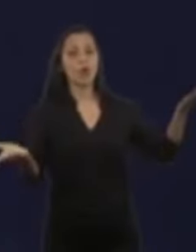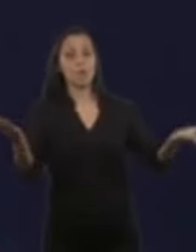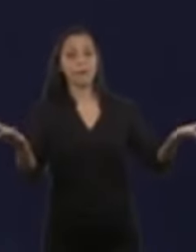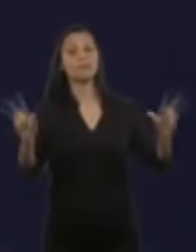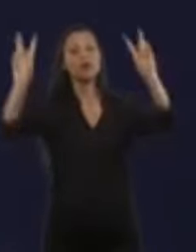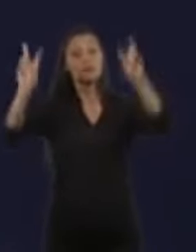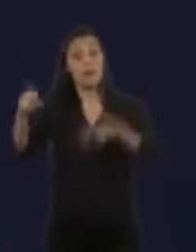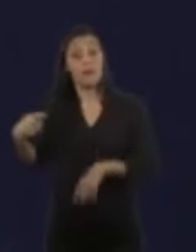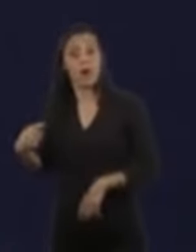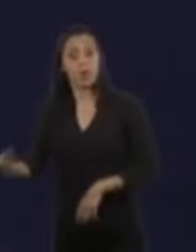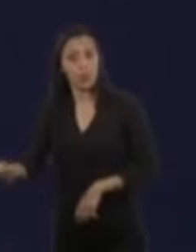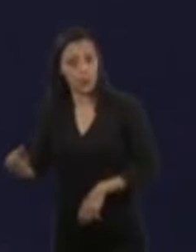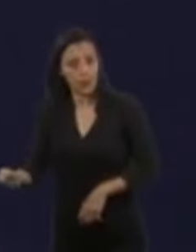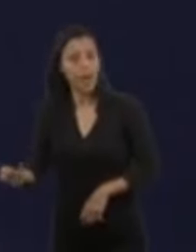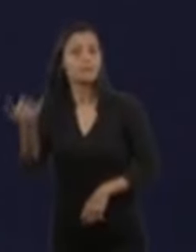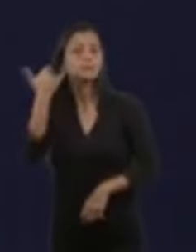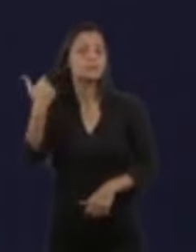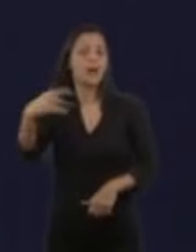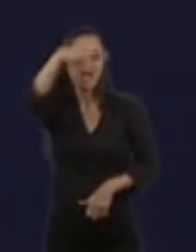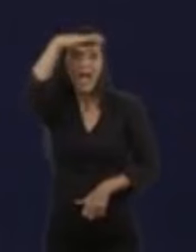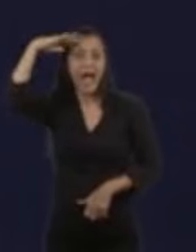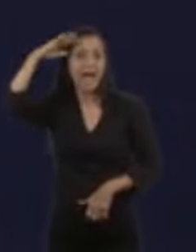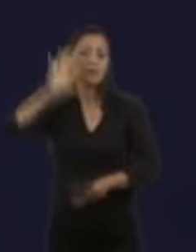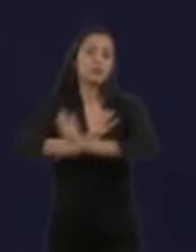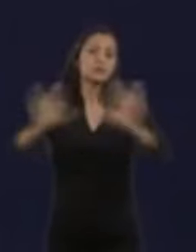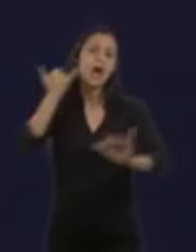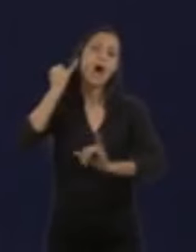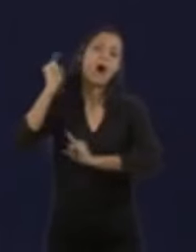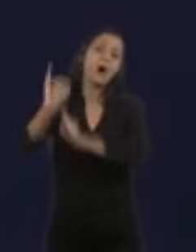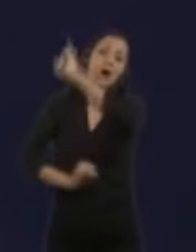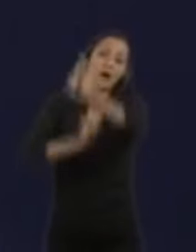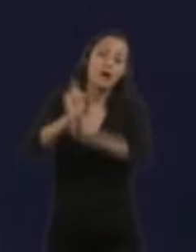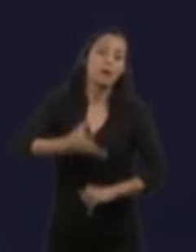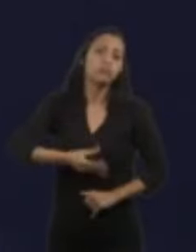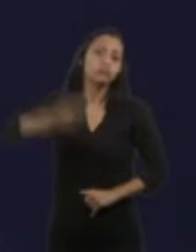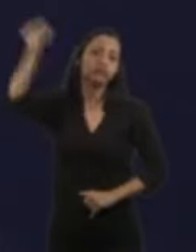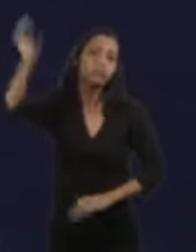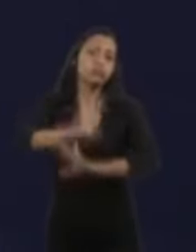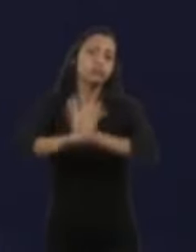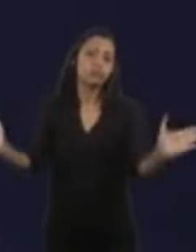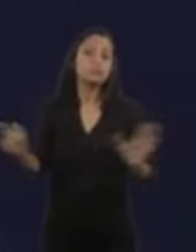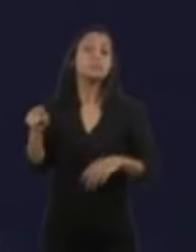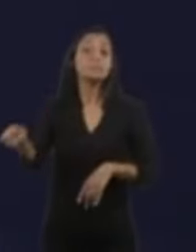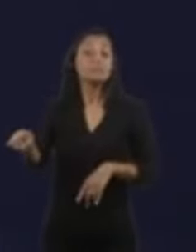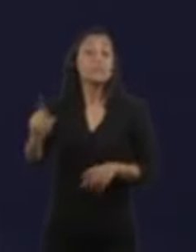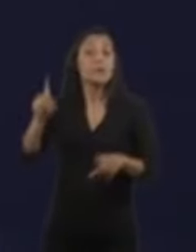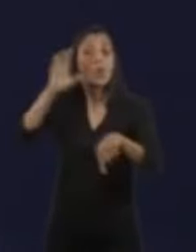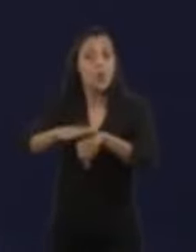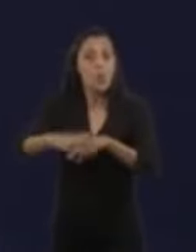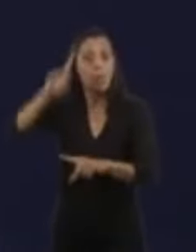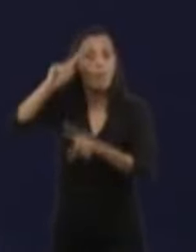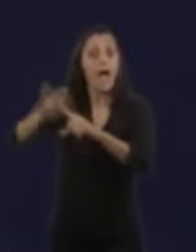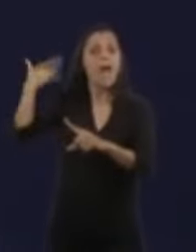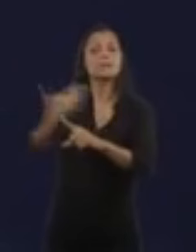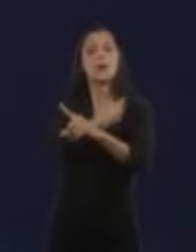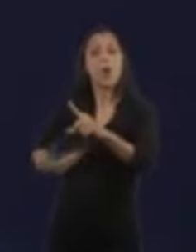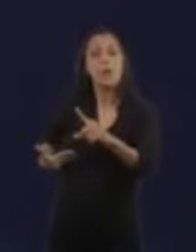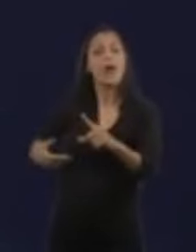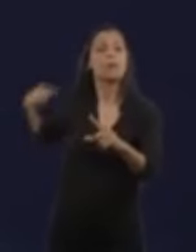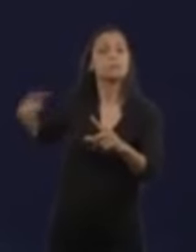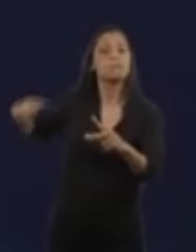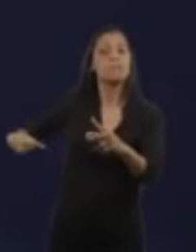jubilados Me haré de explicar que el sistema lo dejaron destruido dejaron jubilaciones